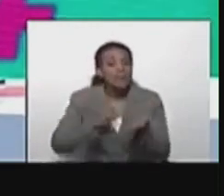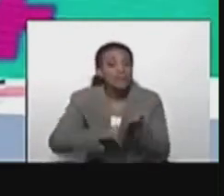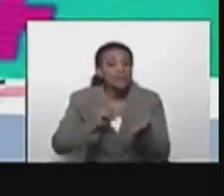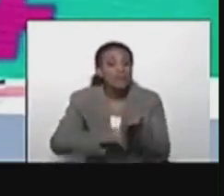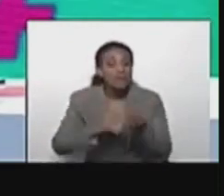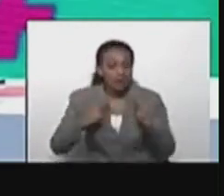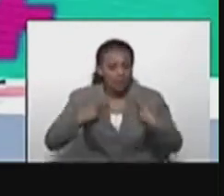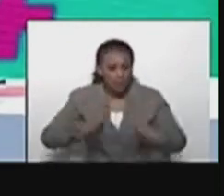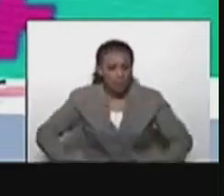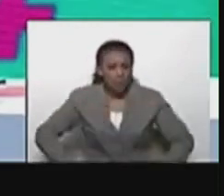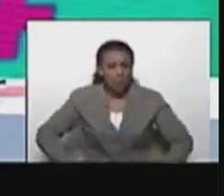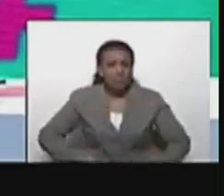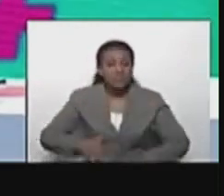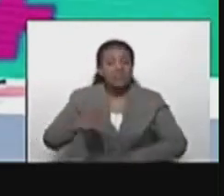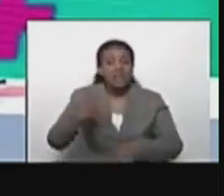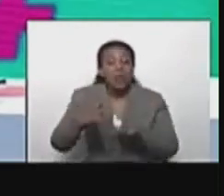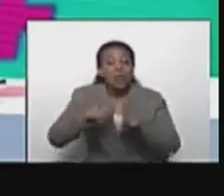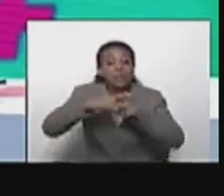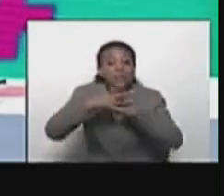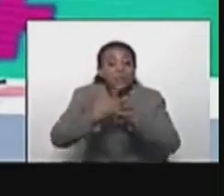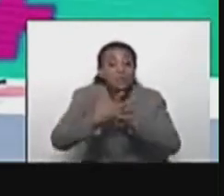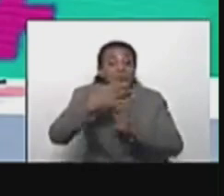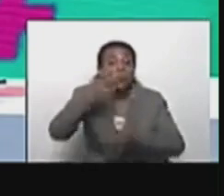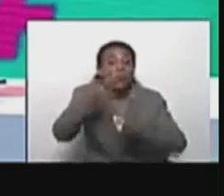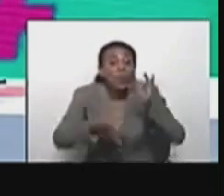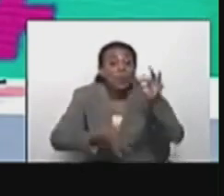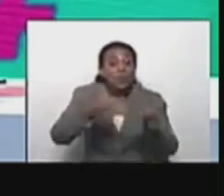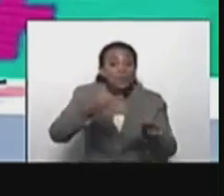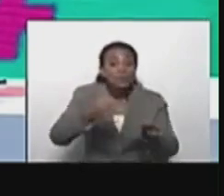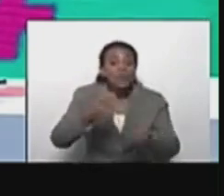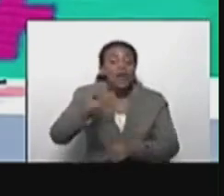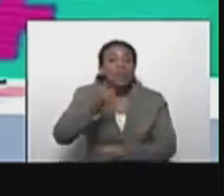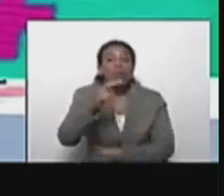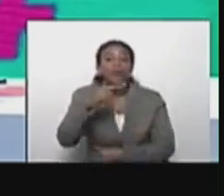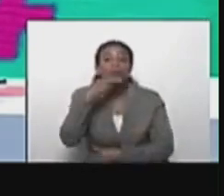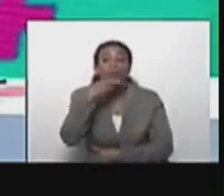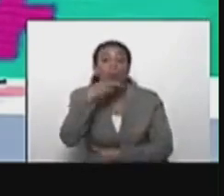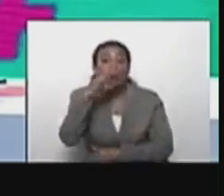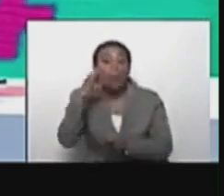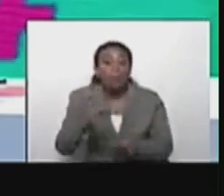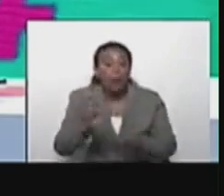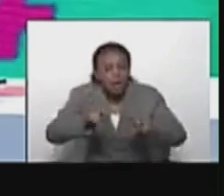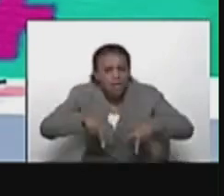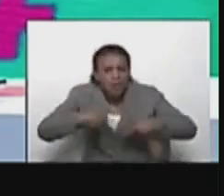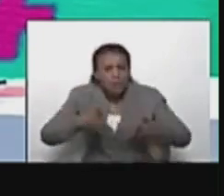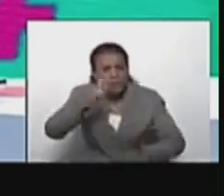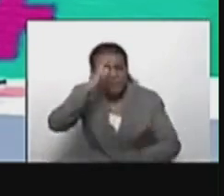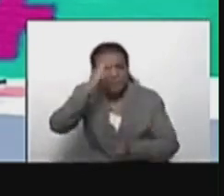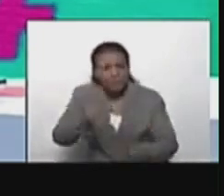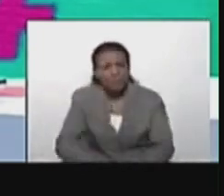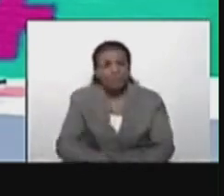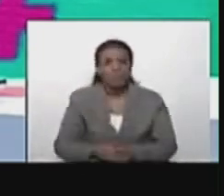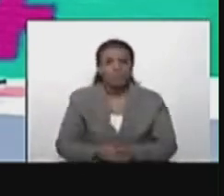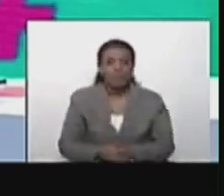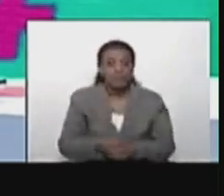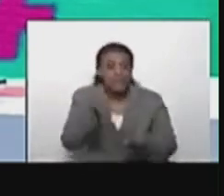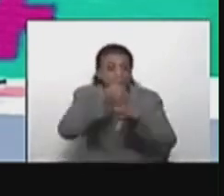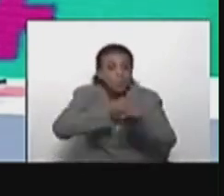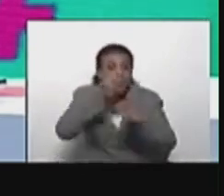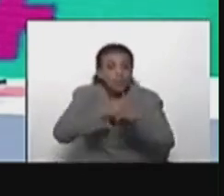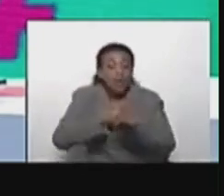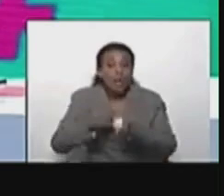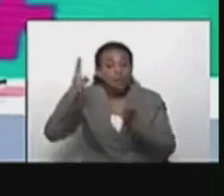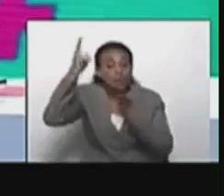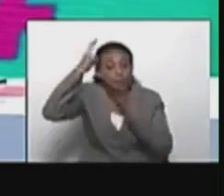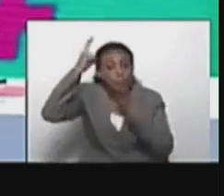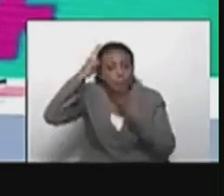verdaderamente humanista, de justicia, de igualdad, reivindicadora de la lucha,